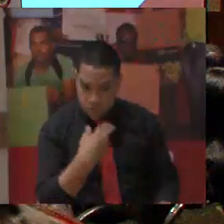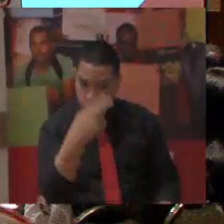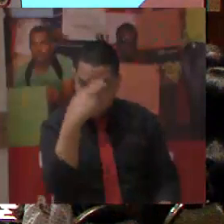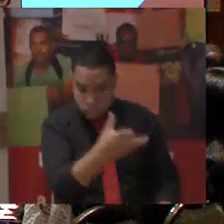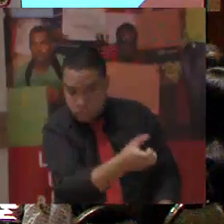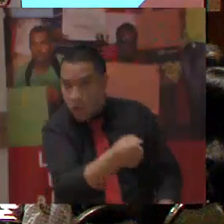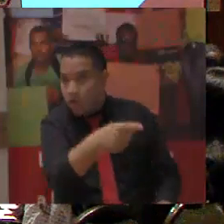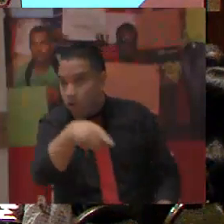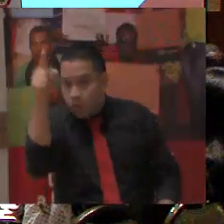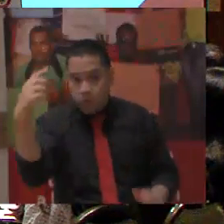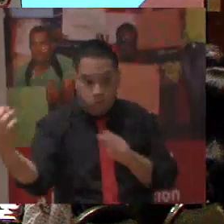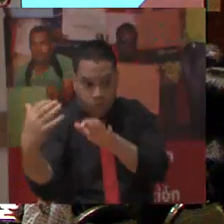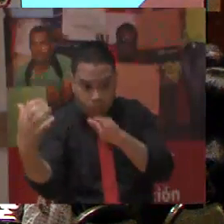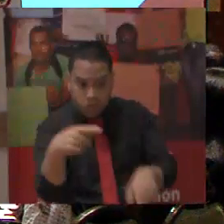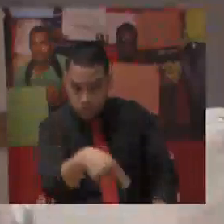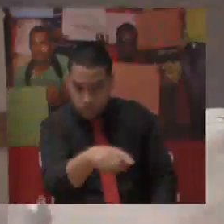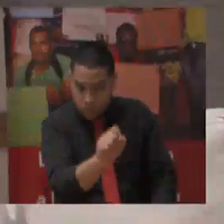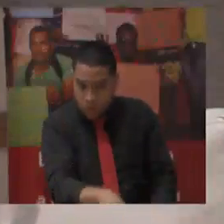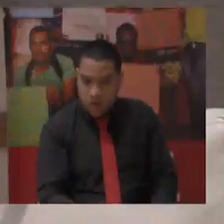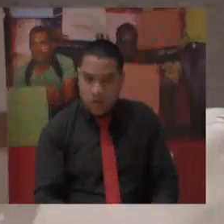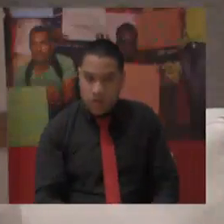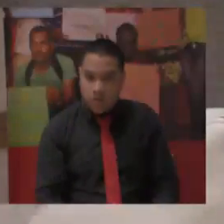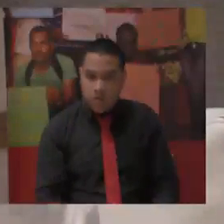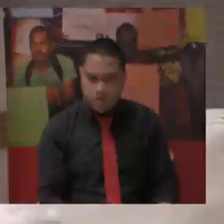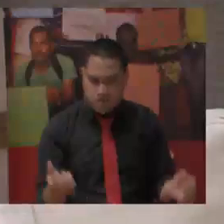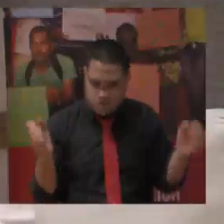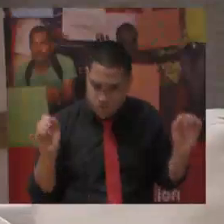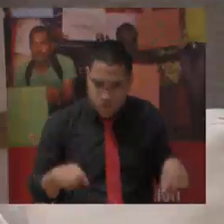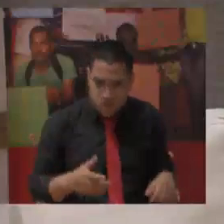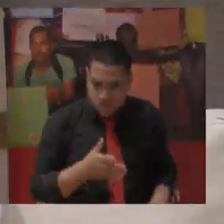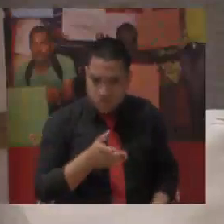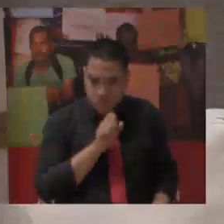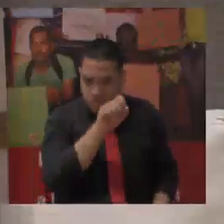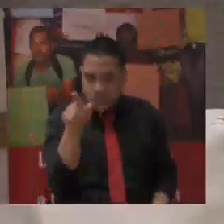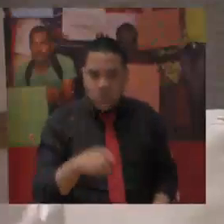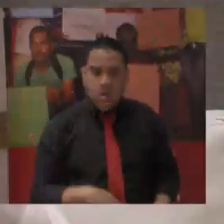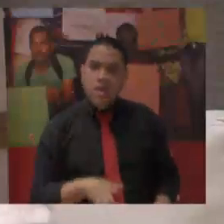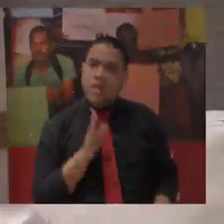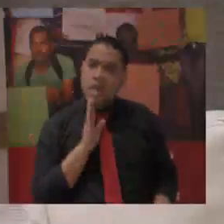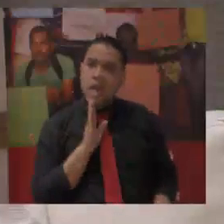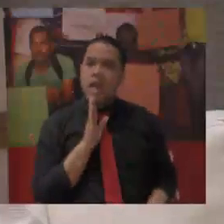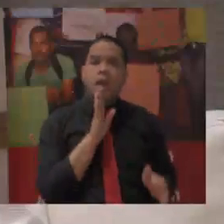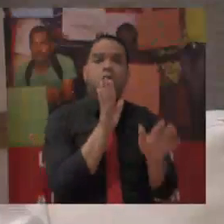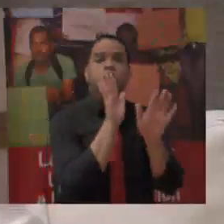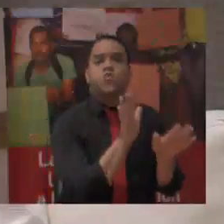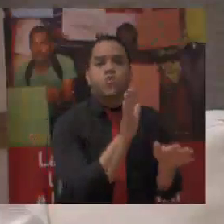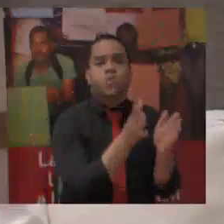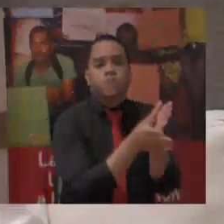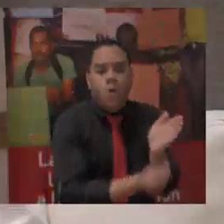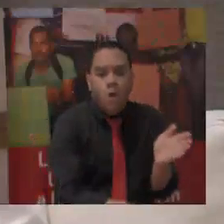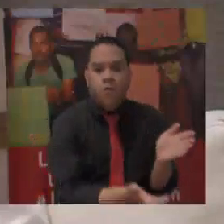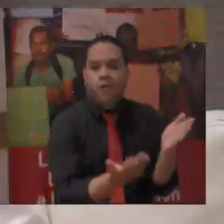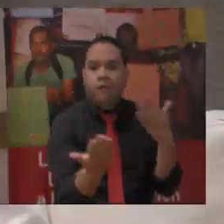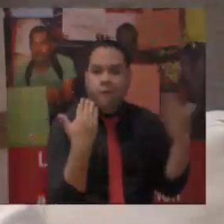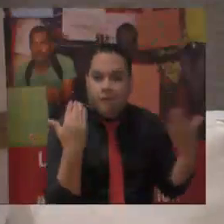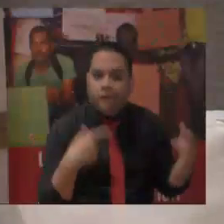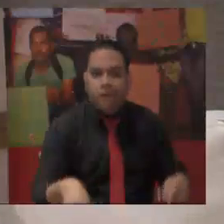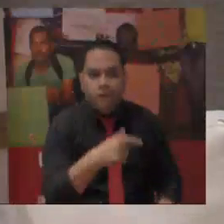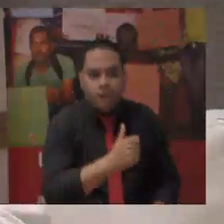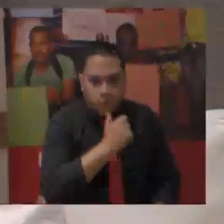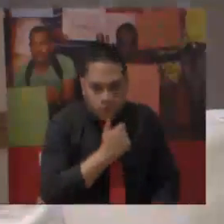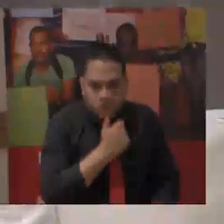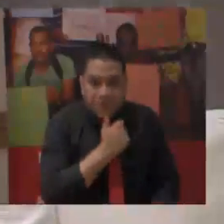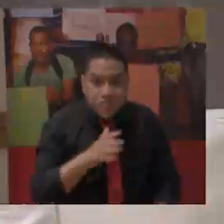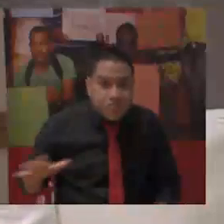guerra? Porque es que esto no puede seguir siendo una guerra de pobres y de campesinos. La guerra